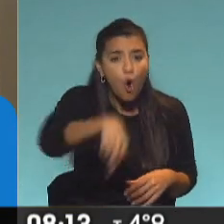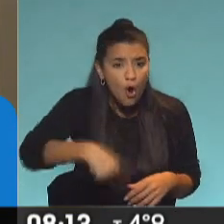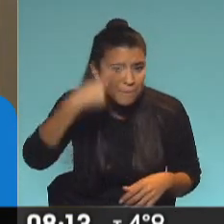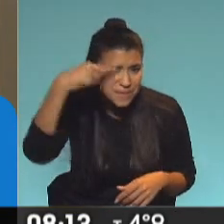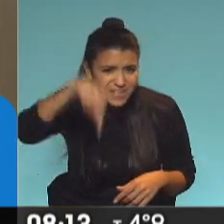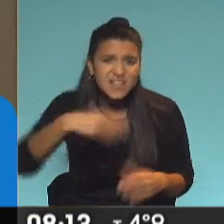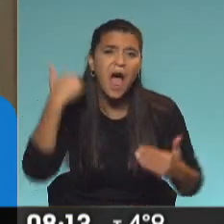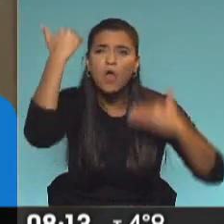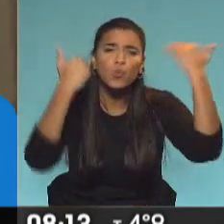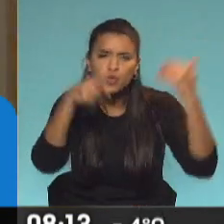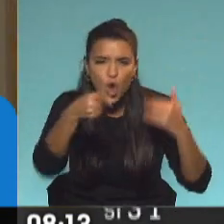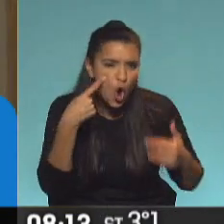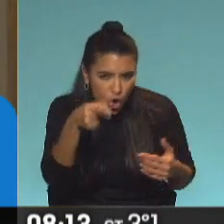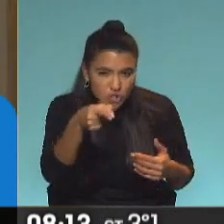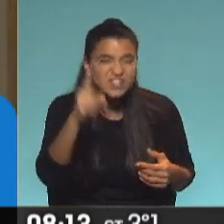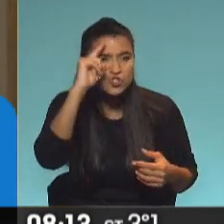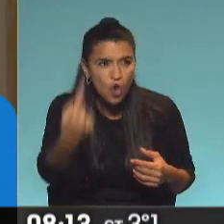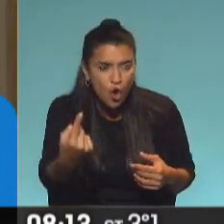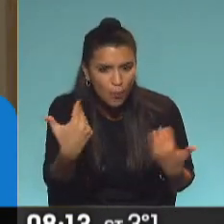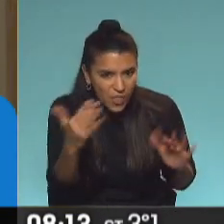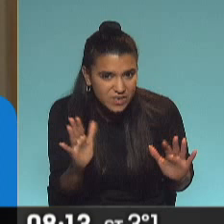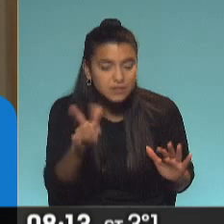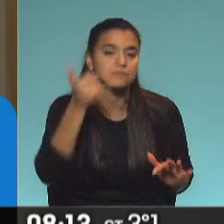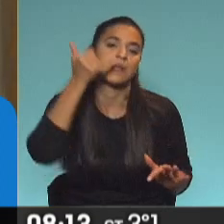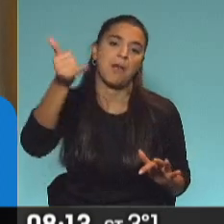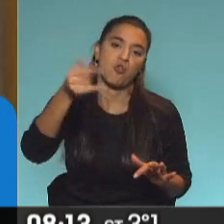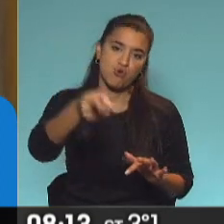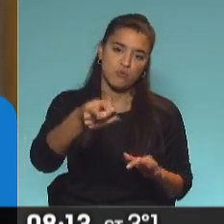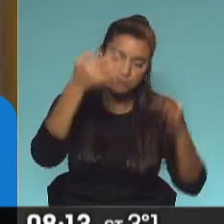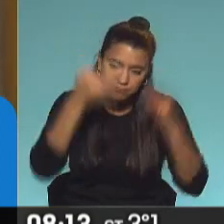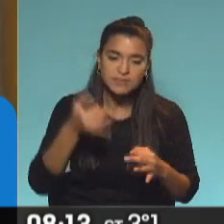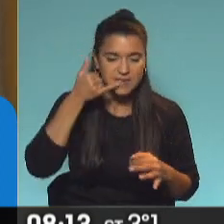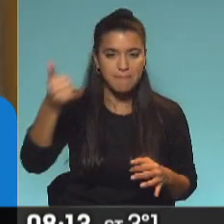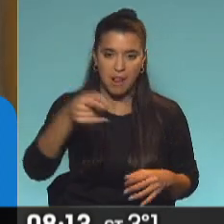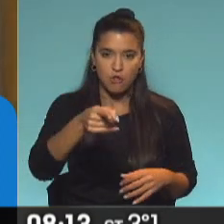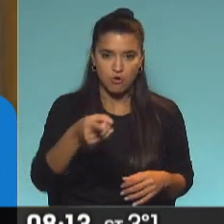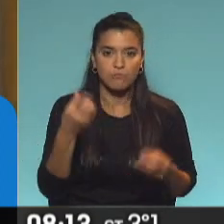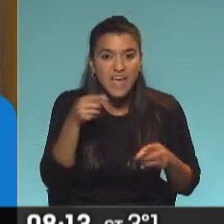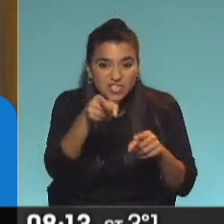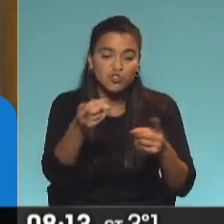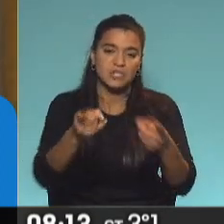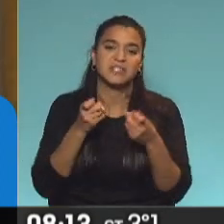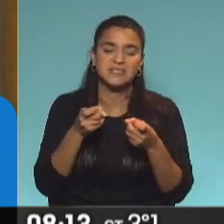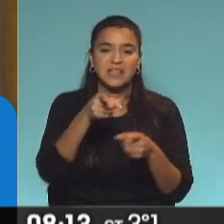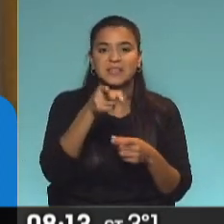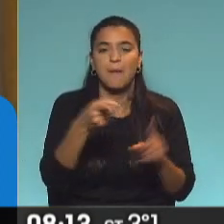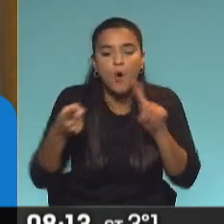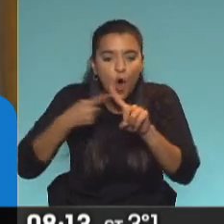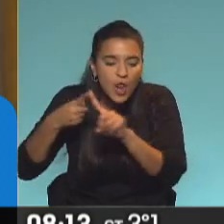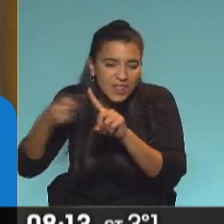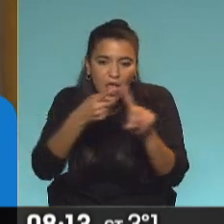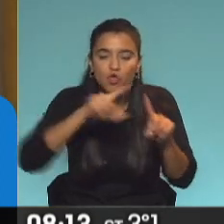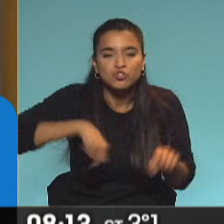a qué adulto mayor que conoce y puede estar solo, le haría bien una llamada. Y háganlo. Eso es lo que necesitamos, estar conectados